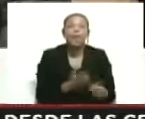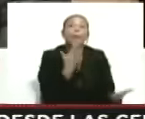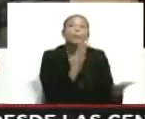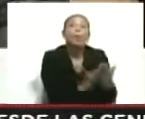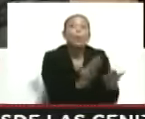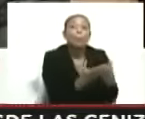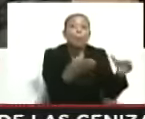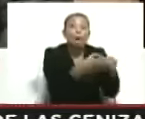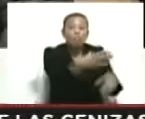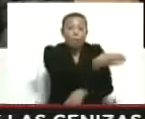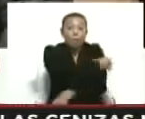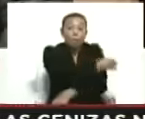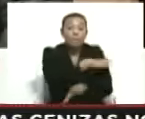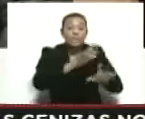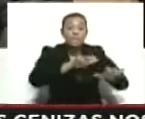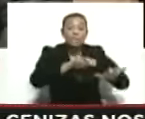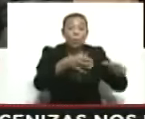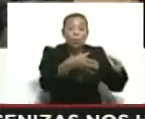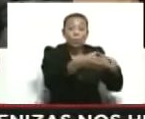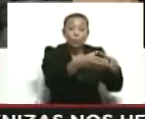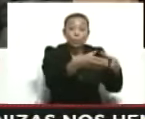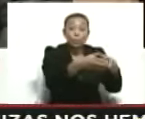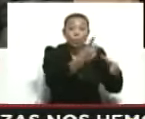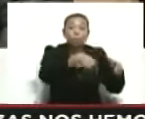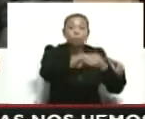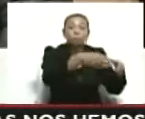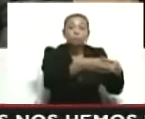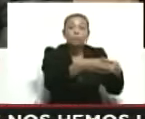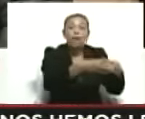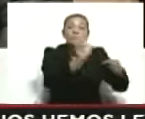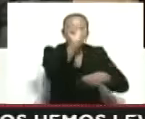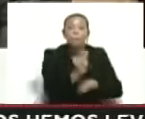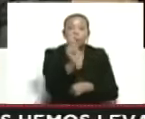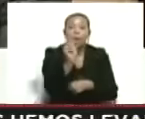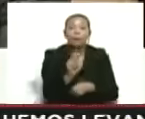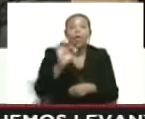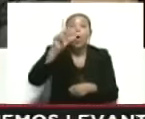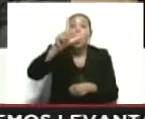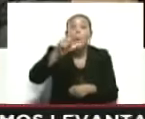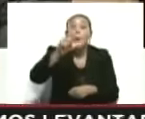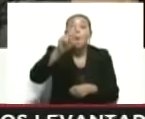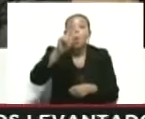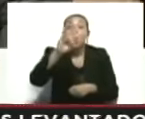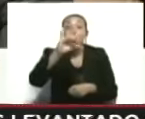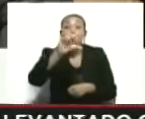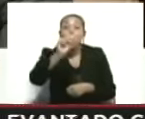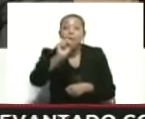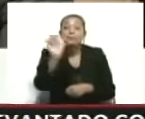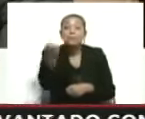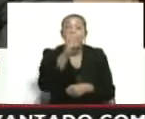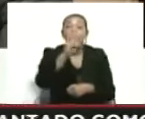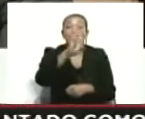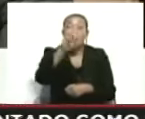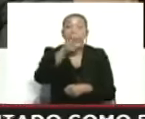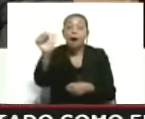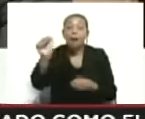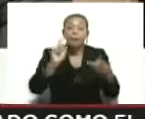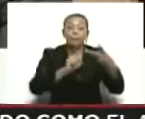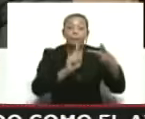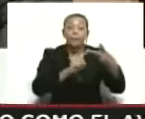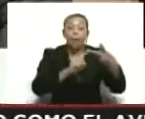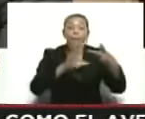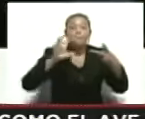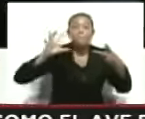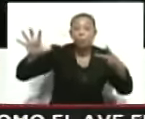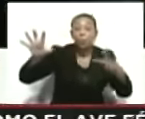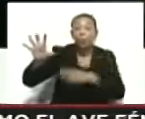Propuesta del sector de la oposición, diputado Luis Parra, y por el bloque de la